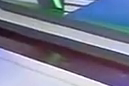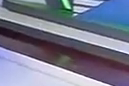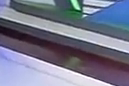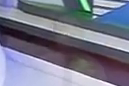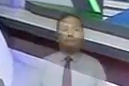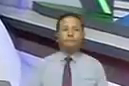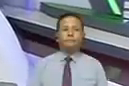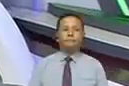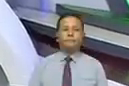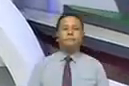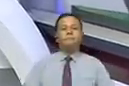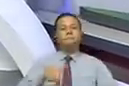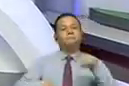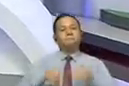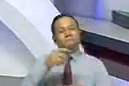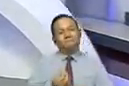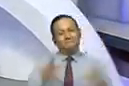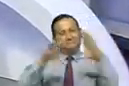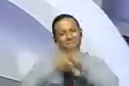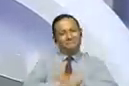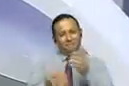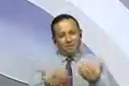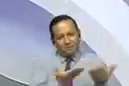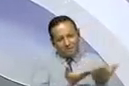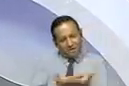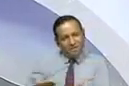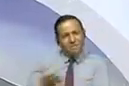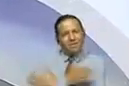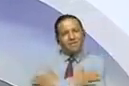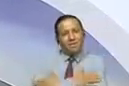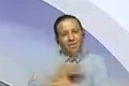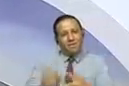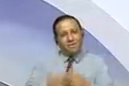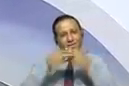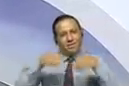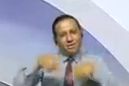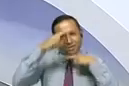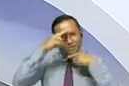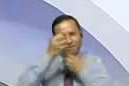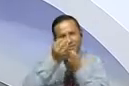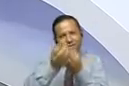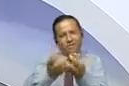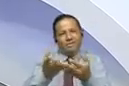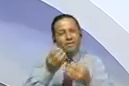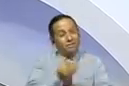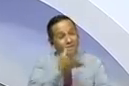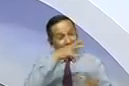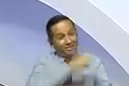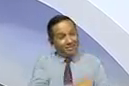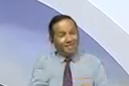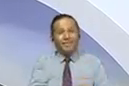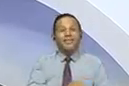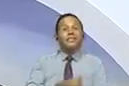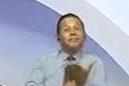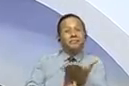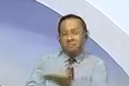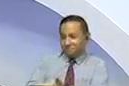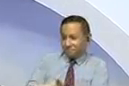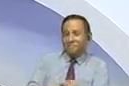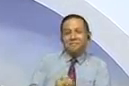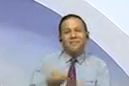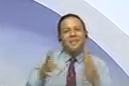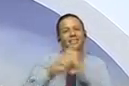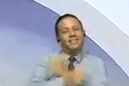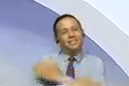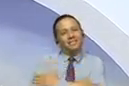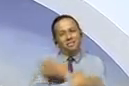Amigos, bienvenidos a la presente emisión informativa. Un gusto que estén con nosotras. Analí, muy buenas noches. ¿Qué tal, Adriana? Y amables televidentes, bienvenidos.